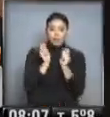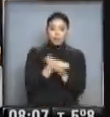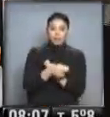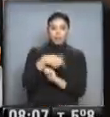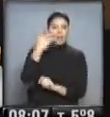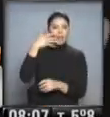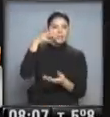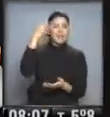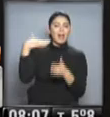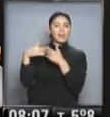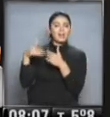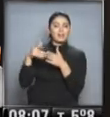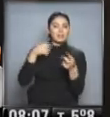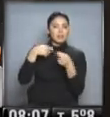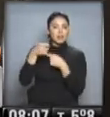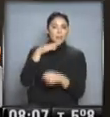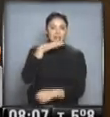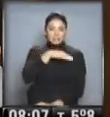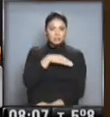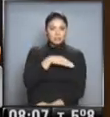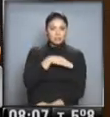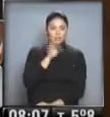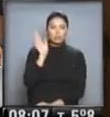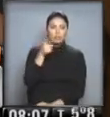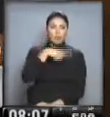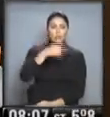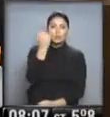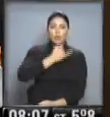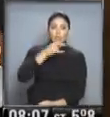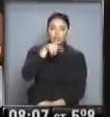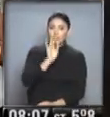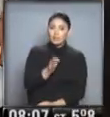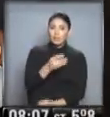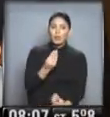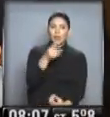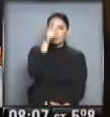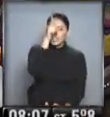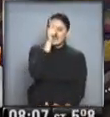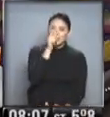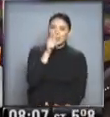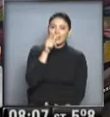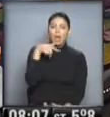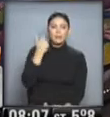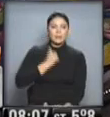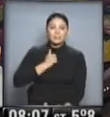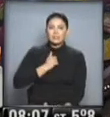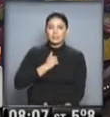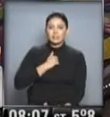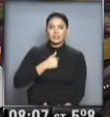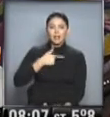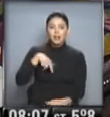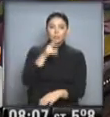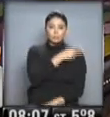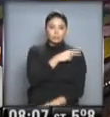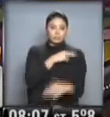un almacén en la esquina y todo esto que nos contaba que ellos sabían, porque los policías, los militares, los oficiales